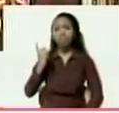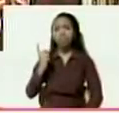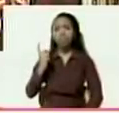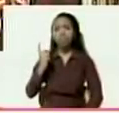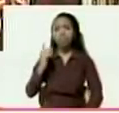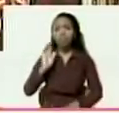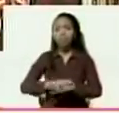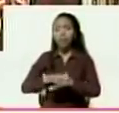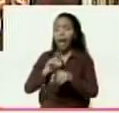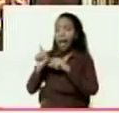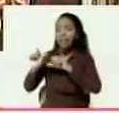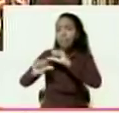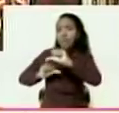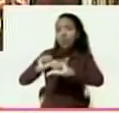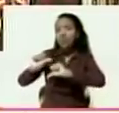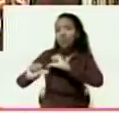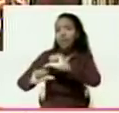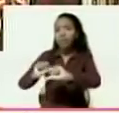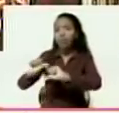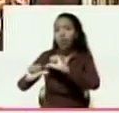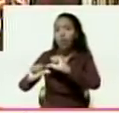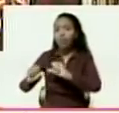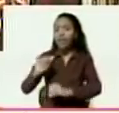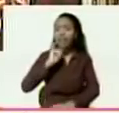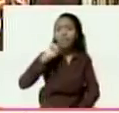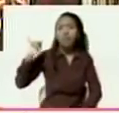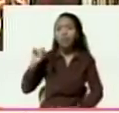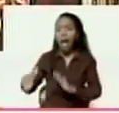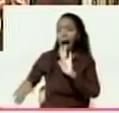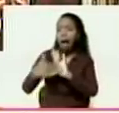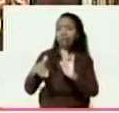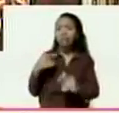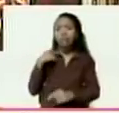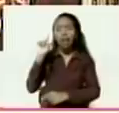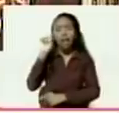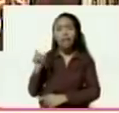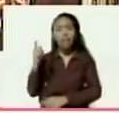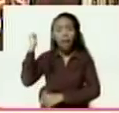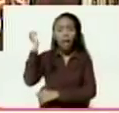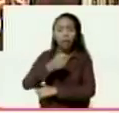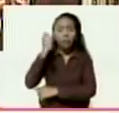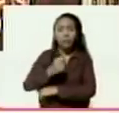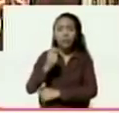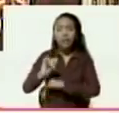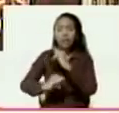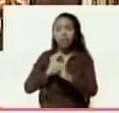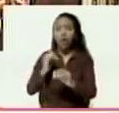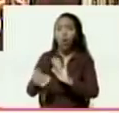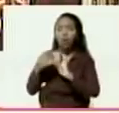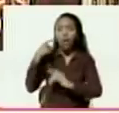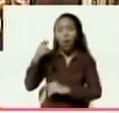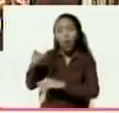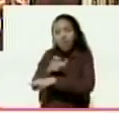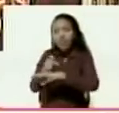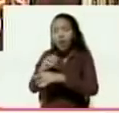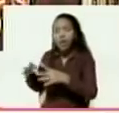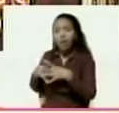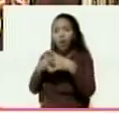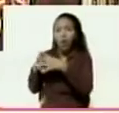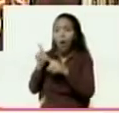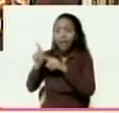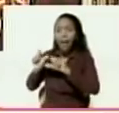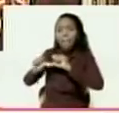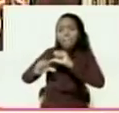este proceso de la demanda ante la Corte Penal Internacional contra el gobierno de Estados Unidos es un